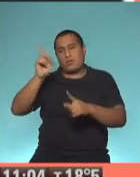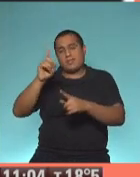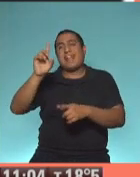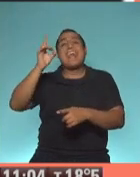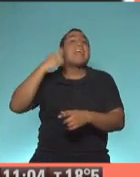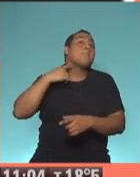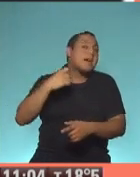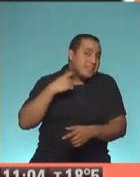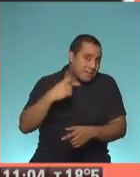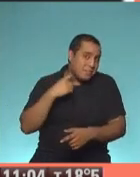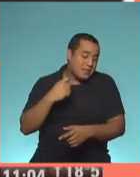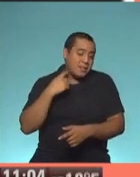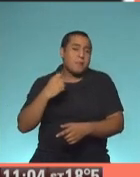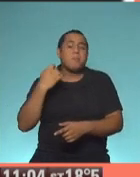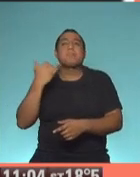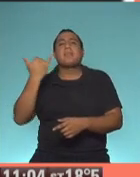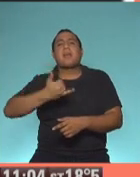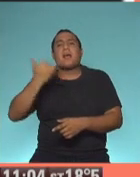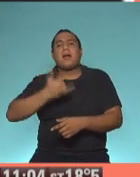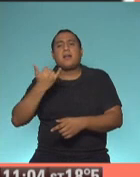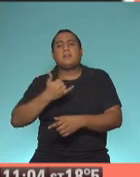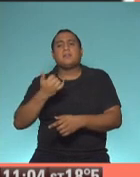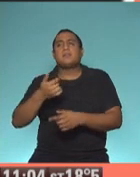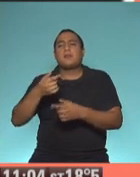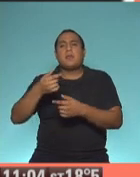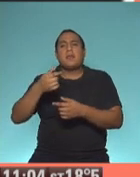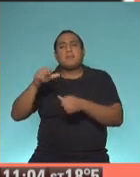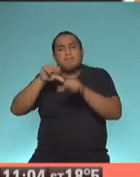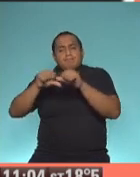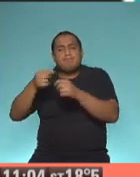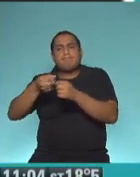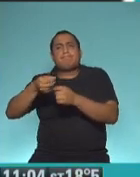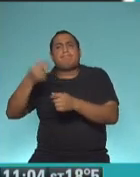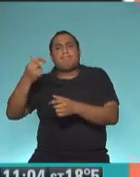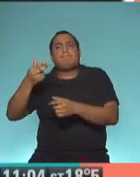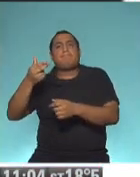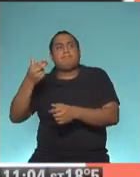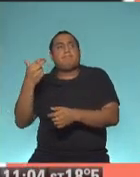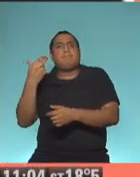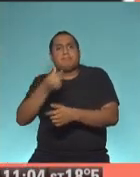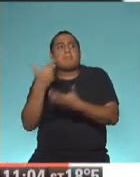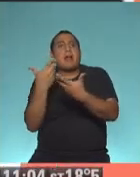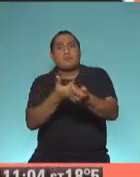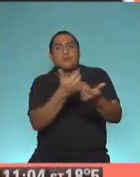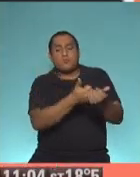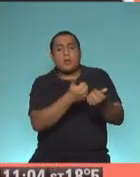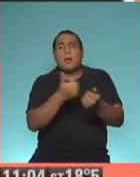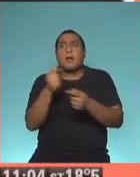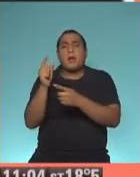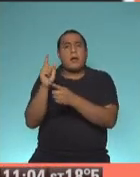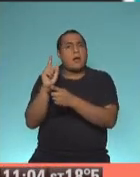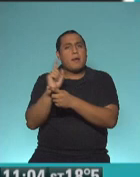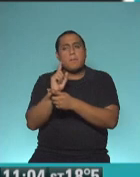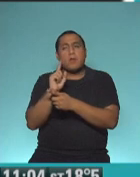fue usado de la manera en la que a mi juicio debió ser usado, que sería mucho más beneficioso, empieza a mostrar